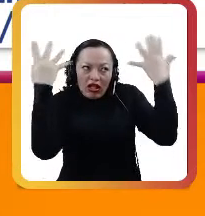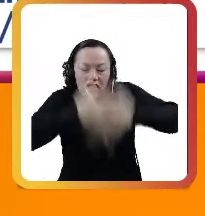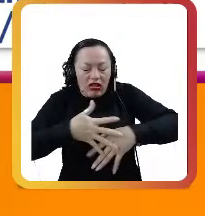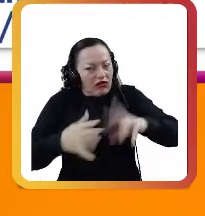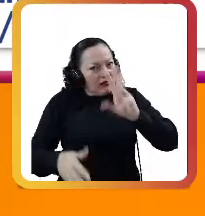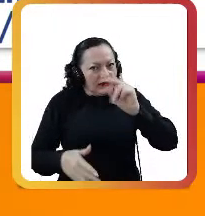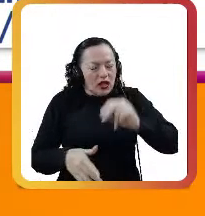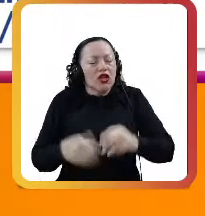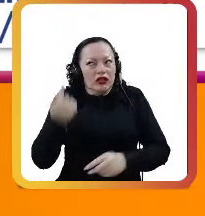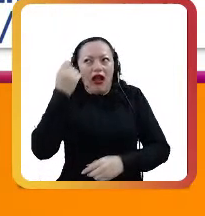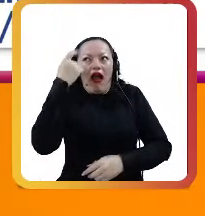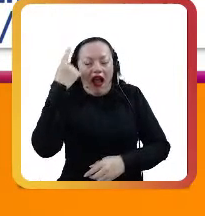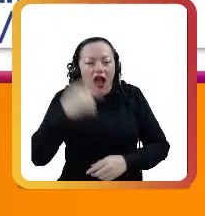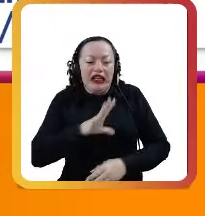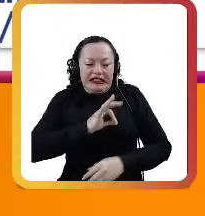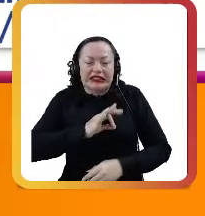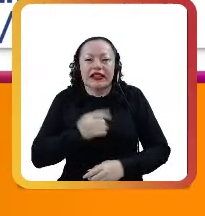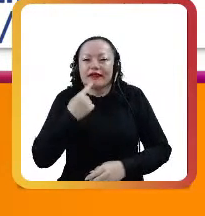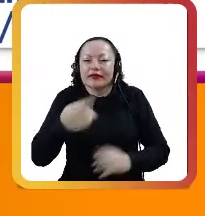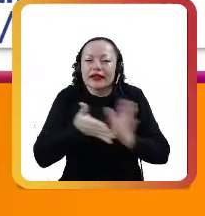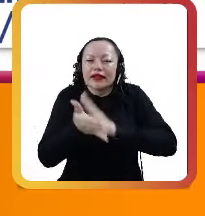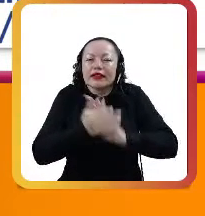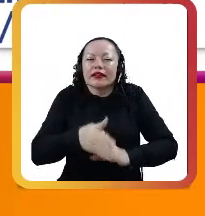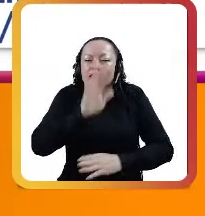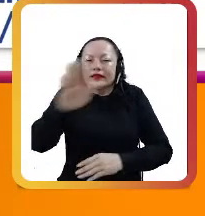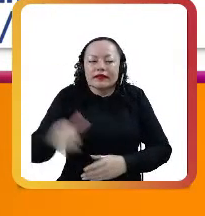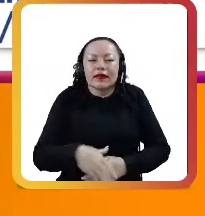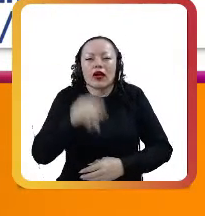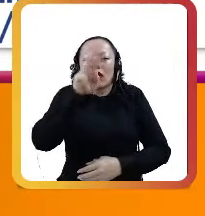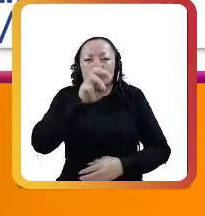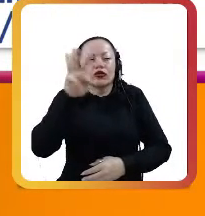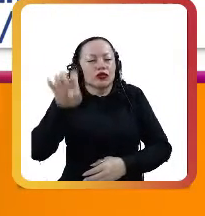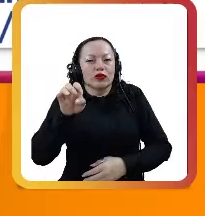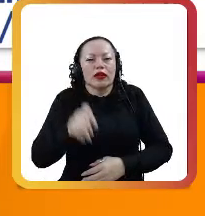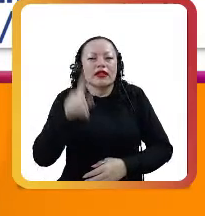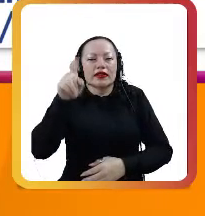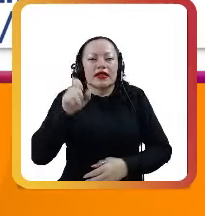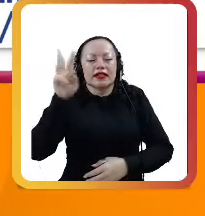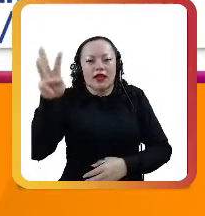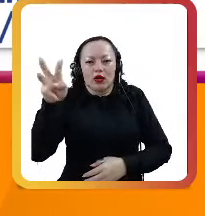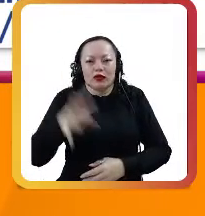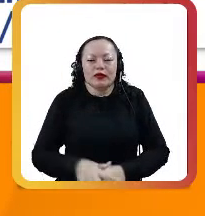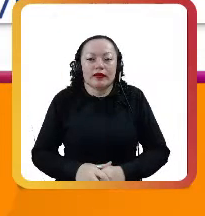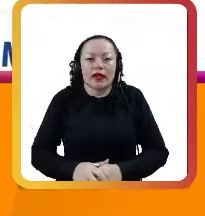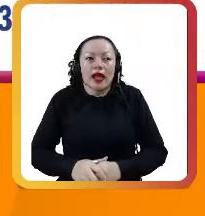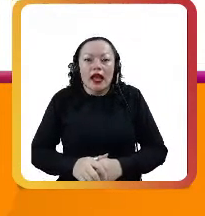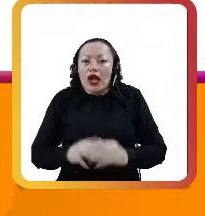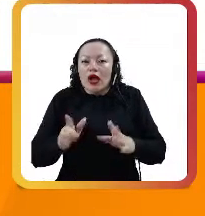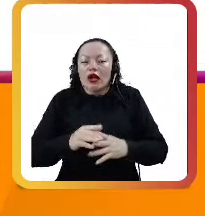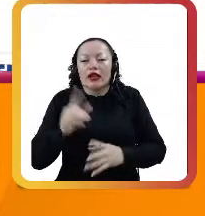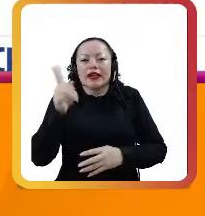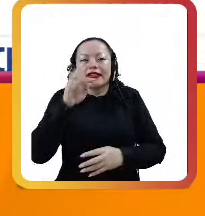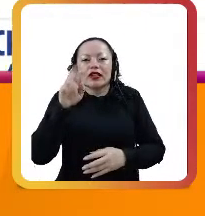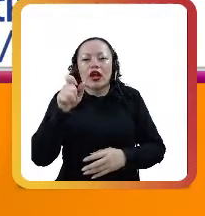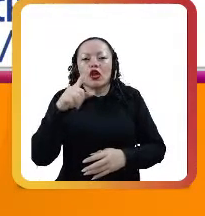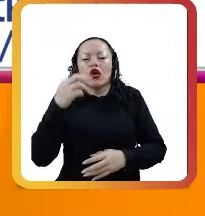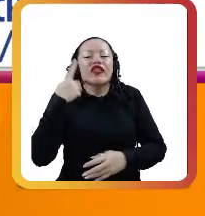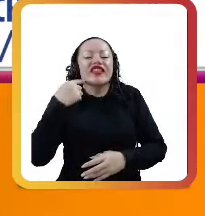en la noche, Antioqueñita 1, 89-68, 8-9-6-8. El Sinuano Día,